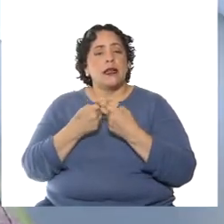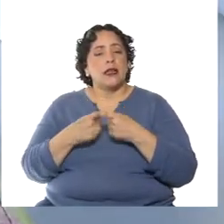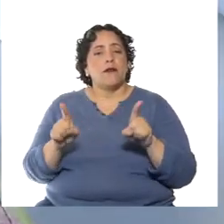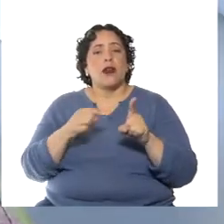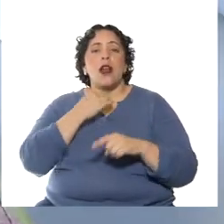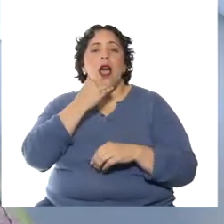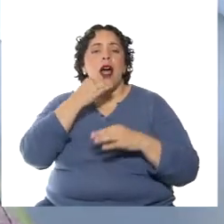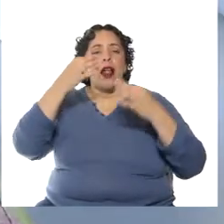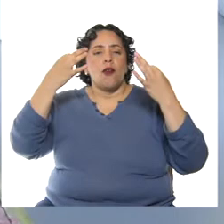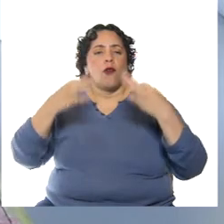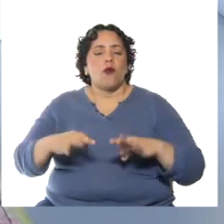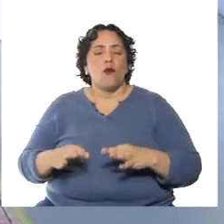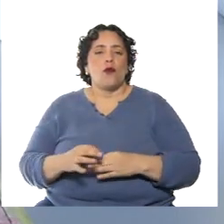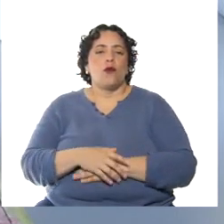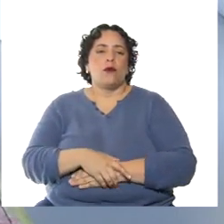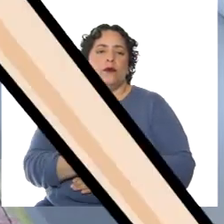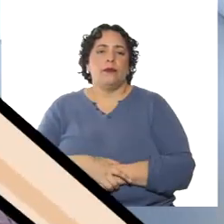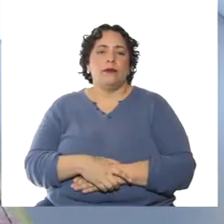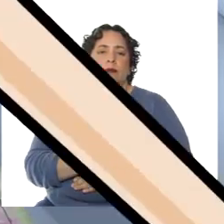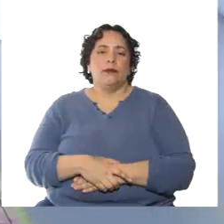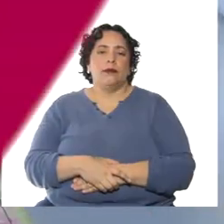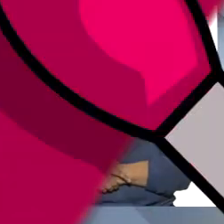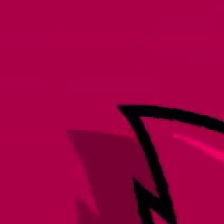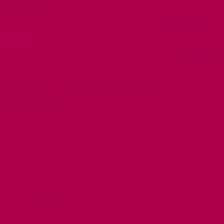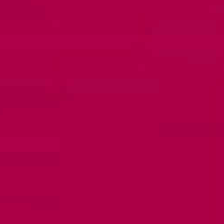mi profe, es algo común.